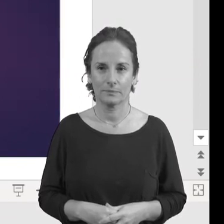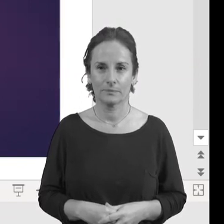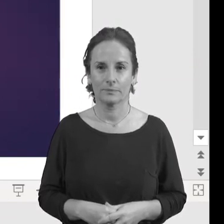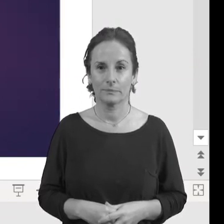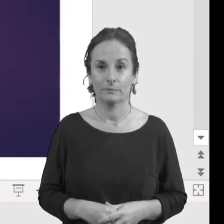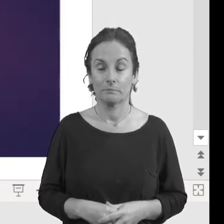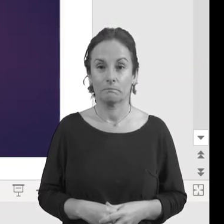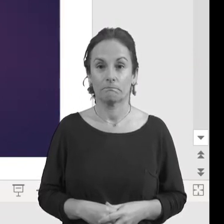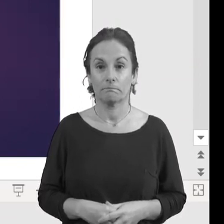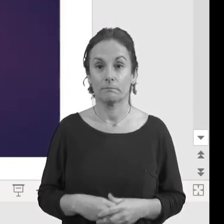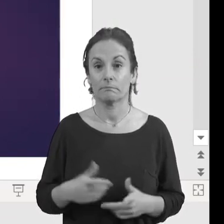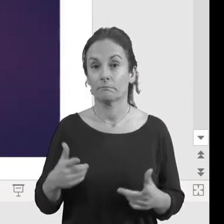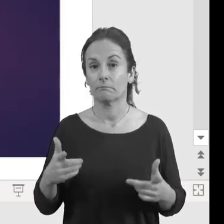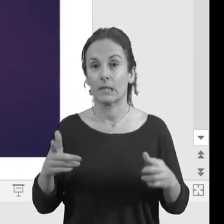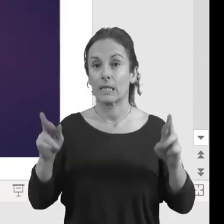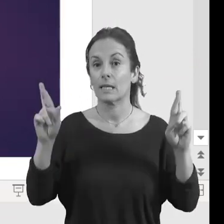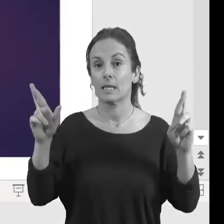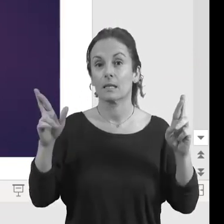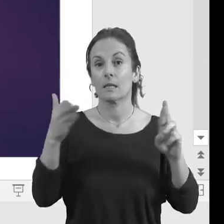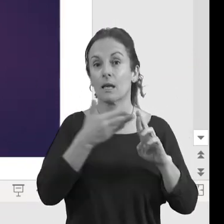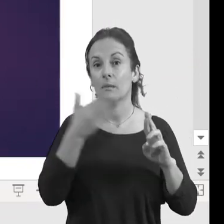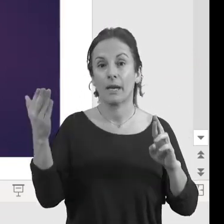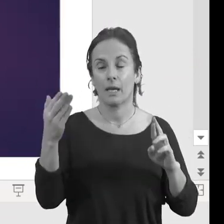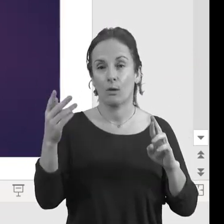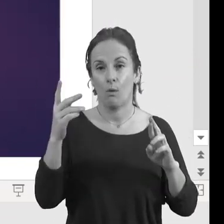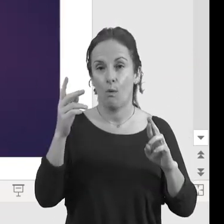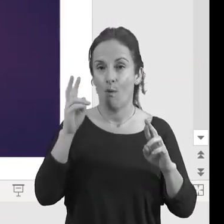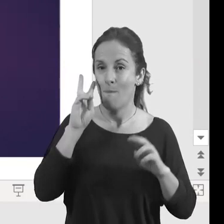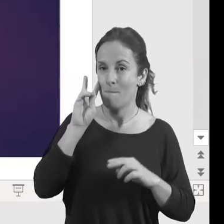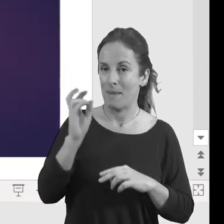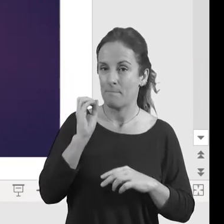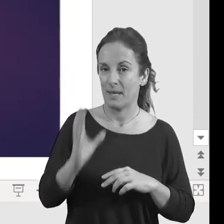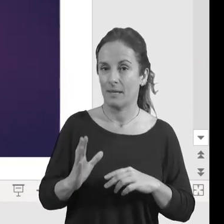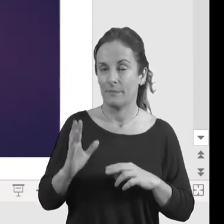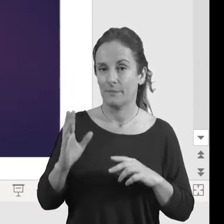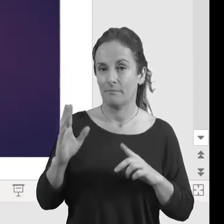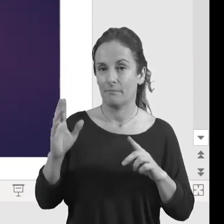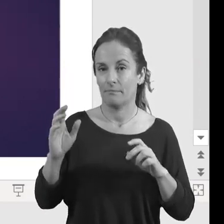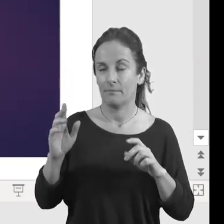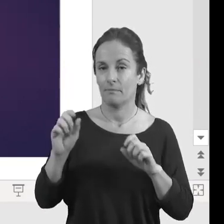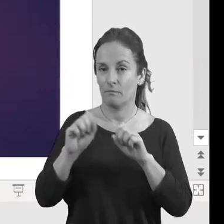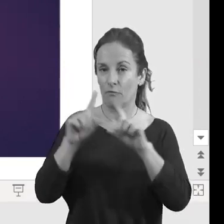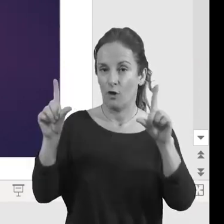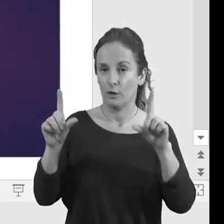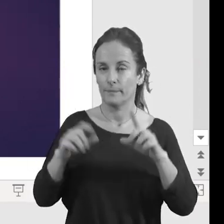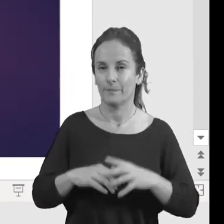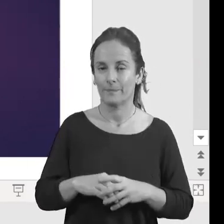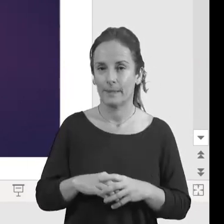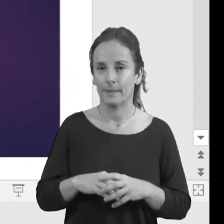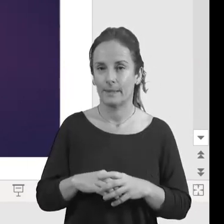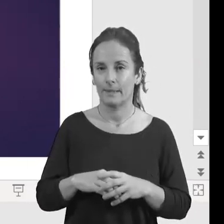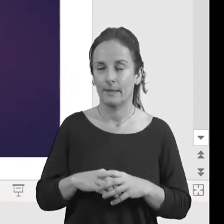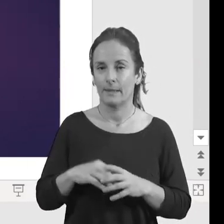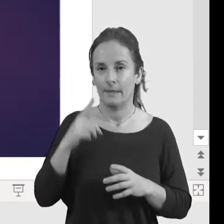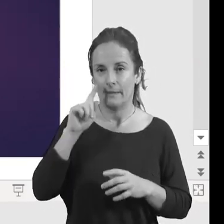Espero que veáis bien esta cuestión de a vueltas con la invisibilidad lesbiana. Quería poner un momento